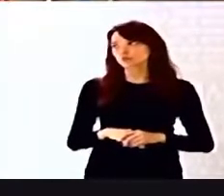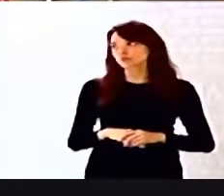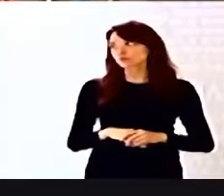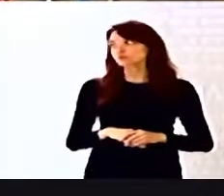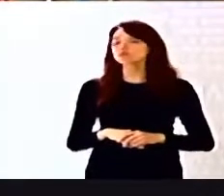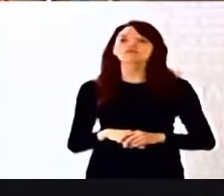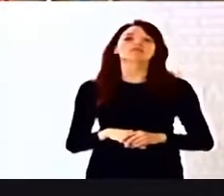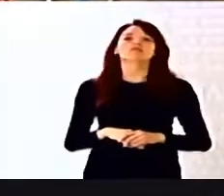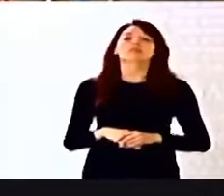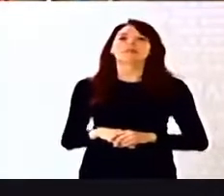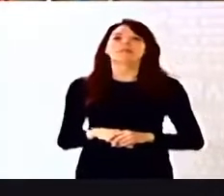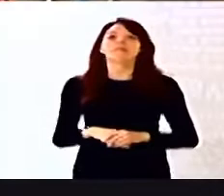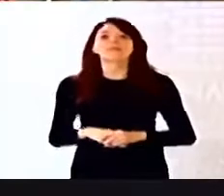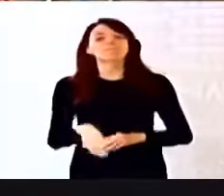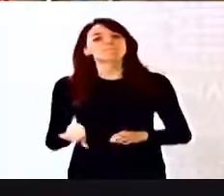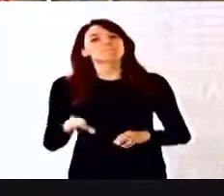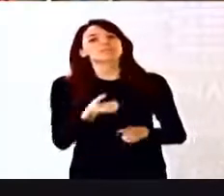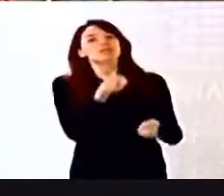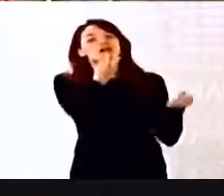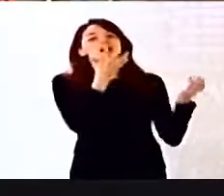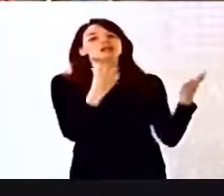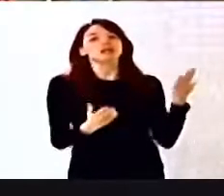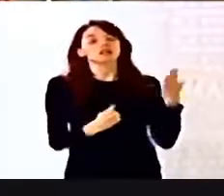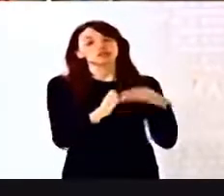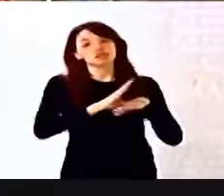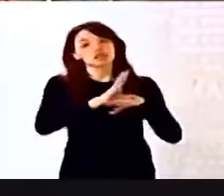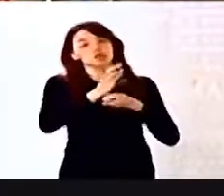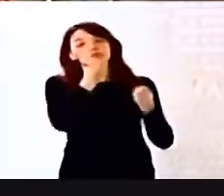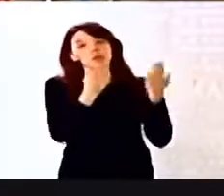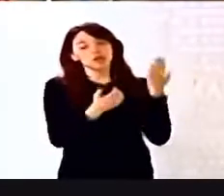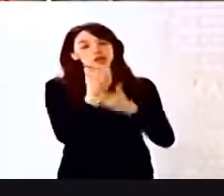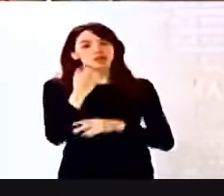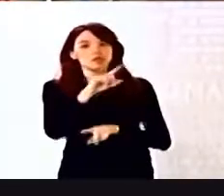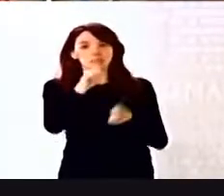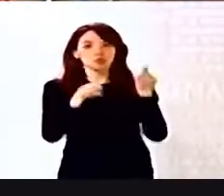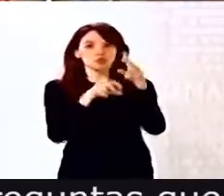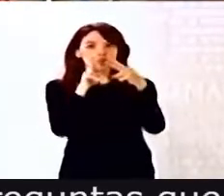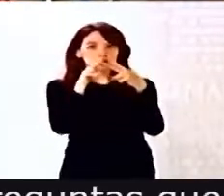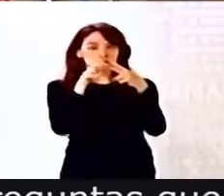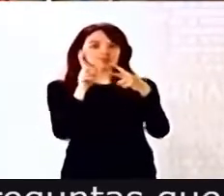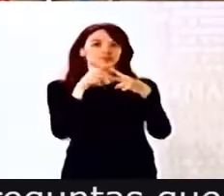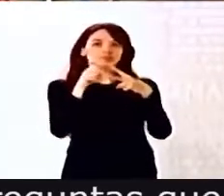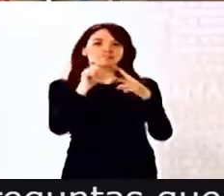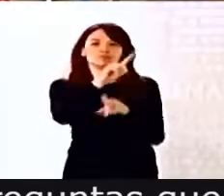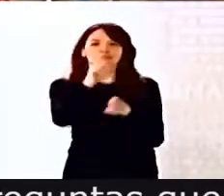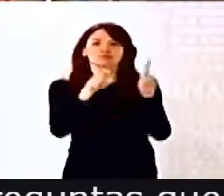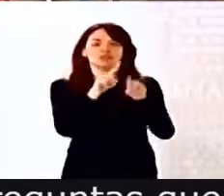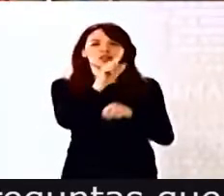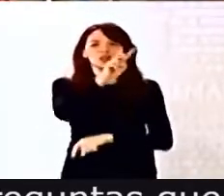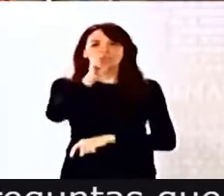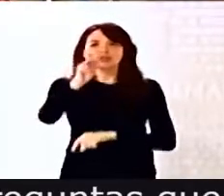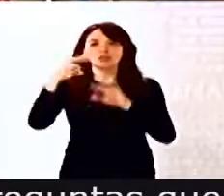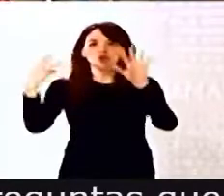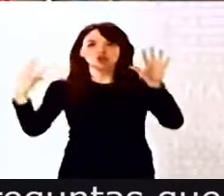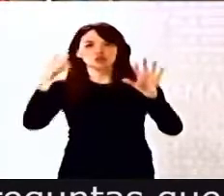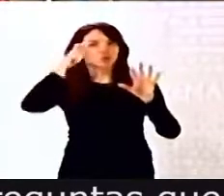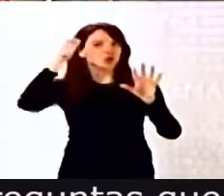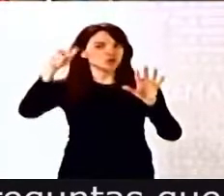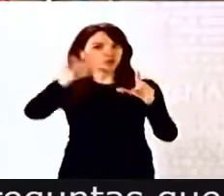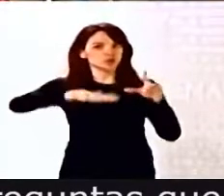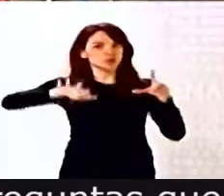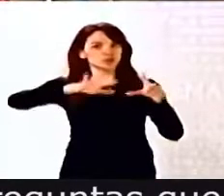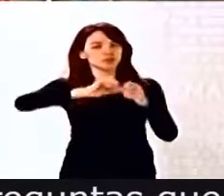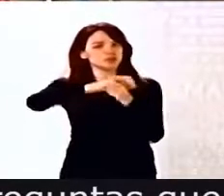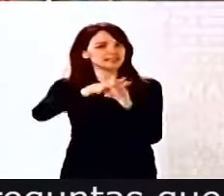¿Qué tal, consejero? Buenos días. Buenos días. Tengo varias preguntas que hacerle. La primera, hay 128 municipios en la región libres de